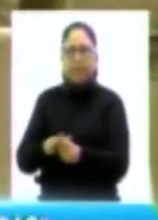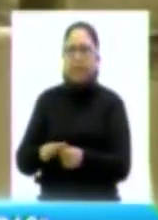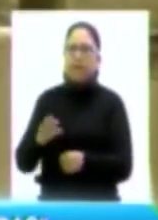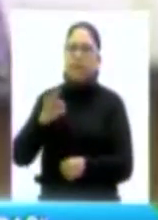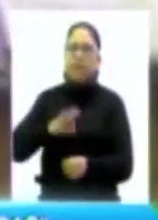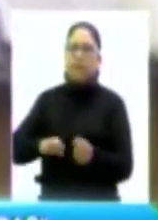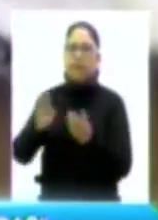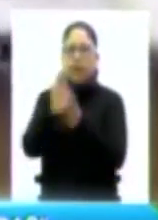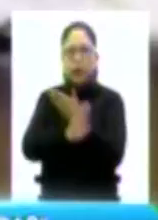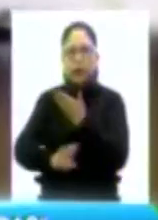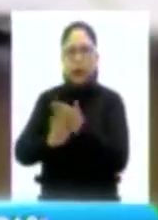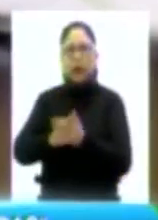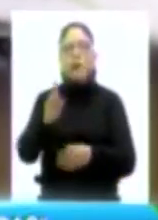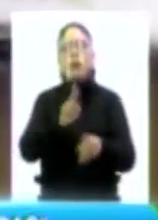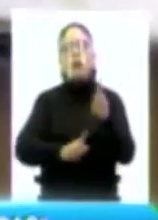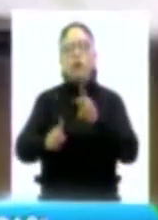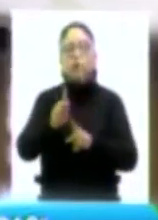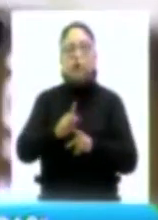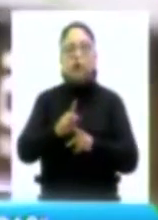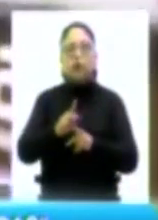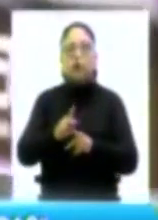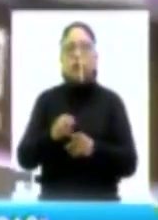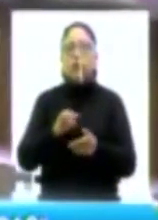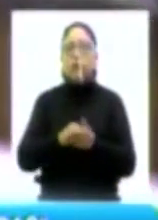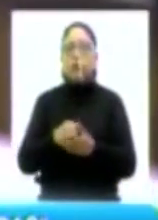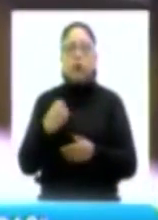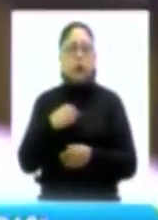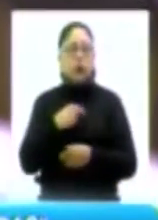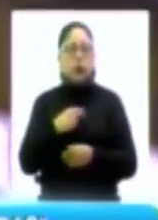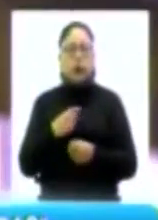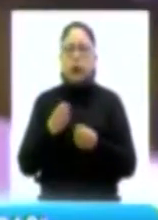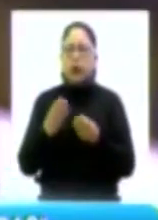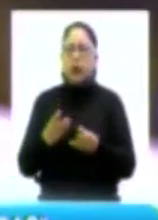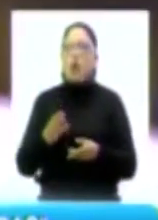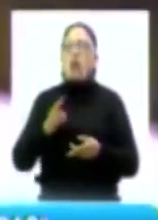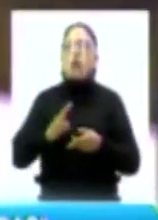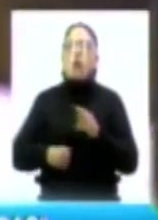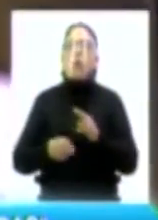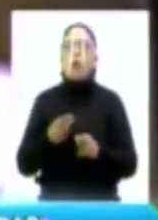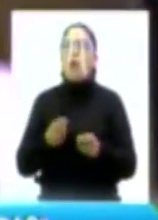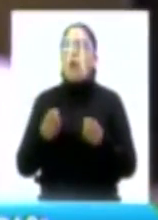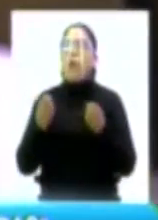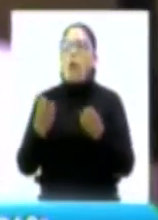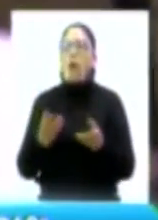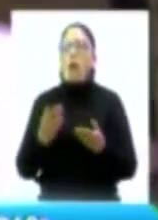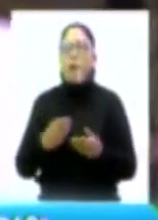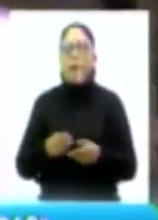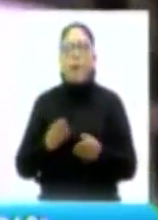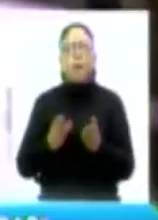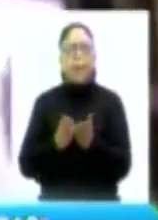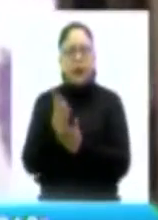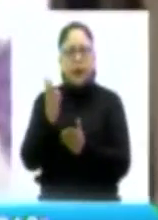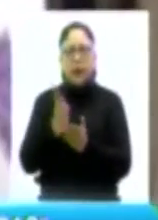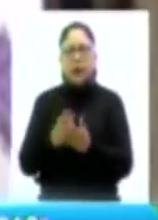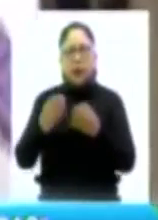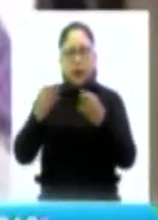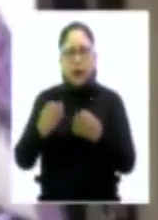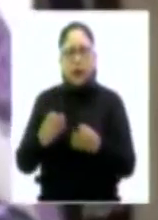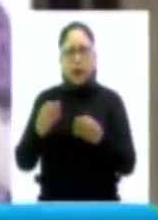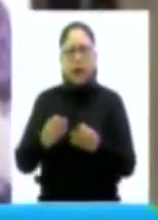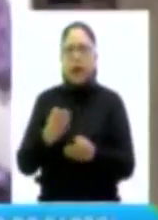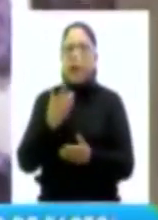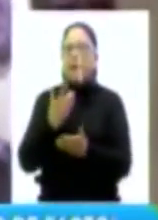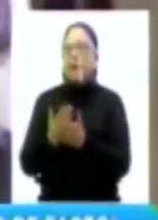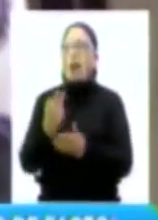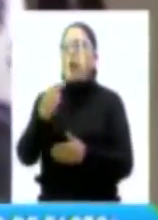población. Por lo tanto, hay que sincerar los números, hay que hacer los verdaderos tests que estamos